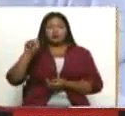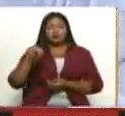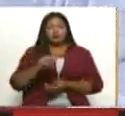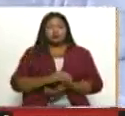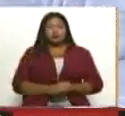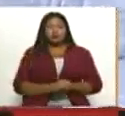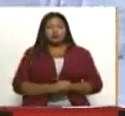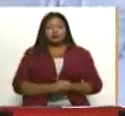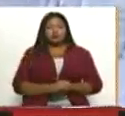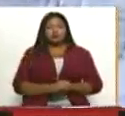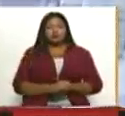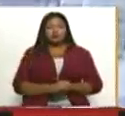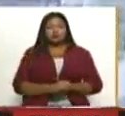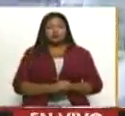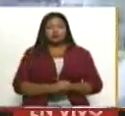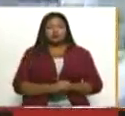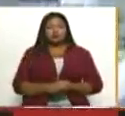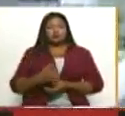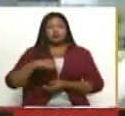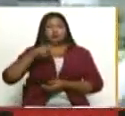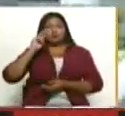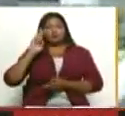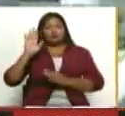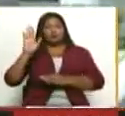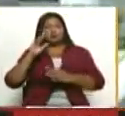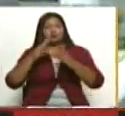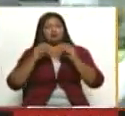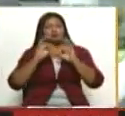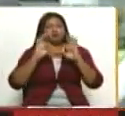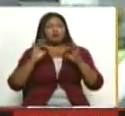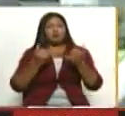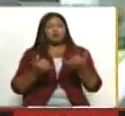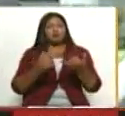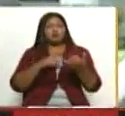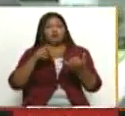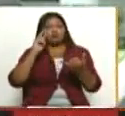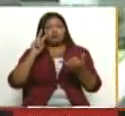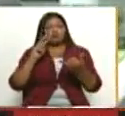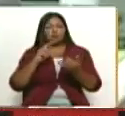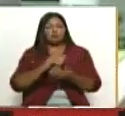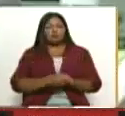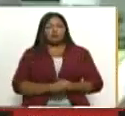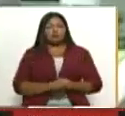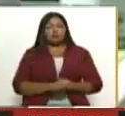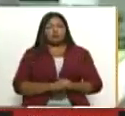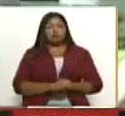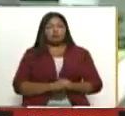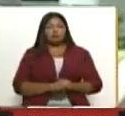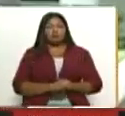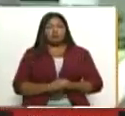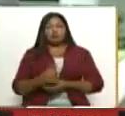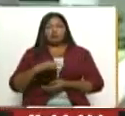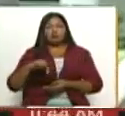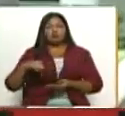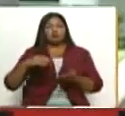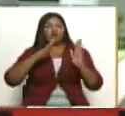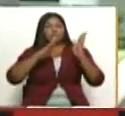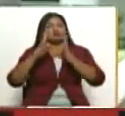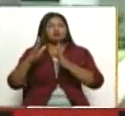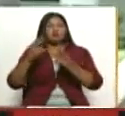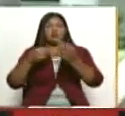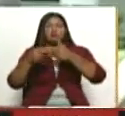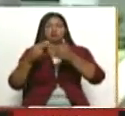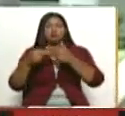su Comandante General para comprometer a todos los mandos y combatientes en esa organización, en la